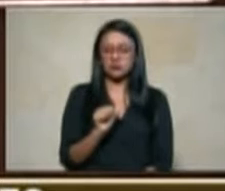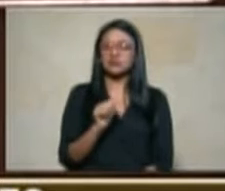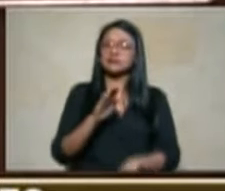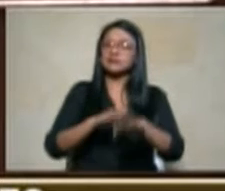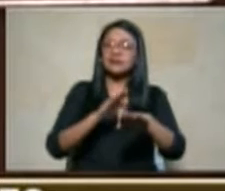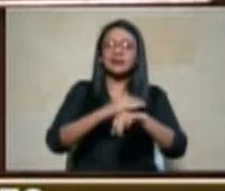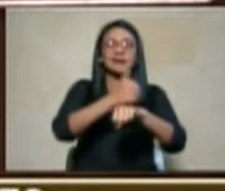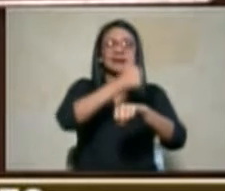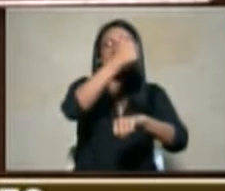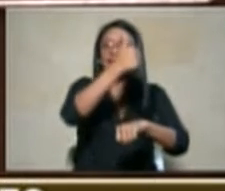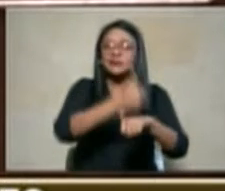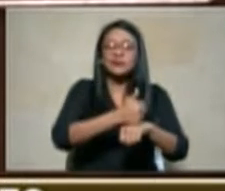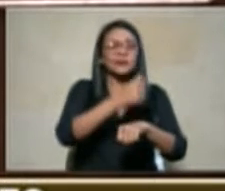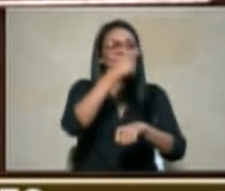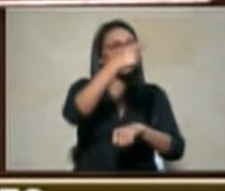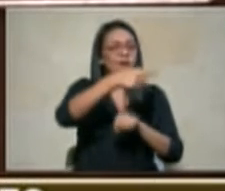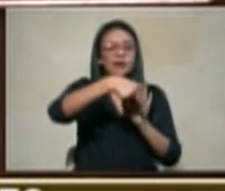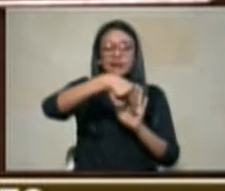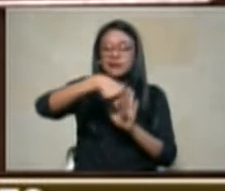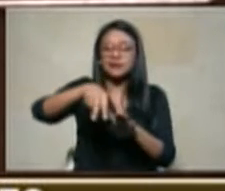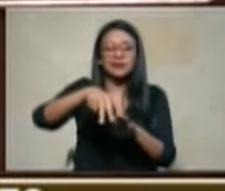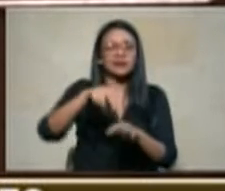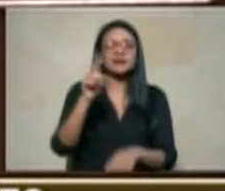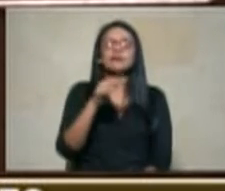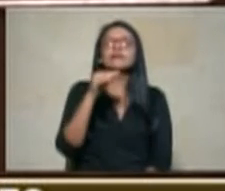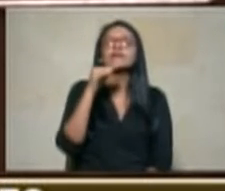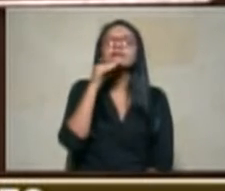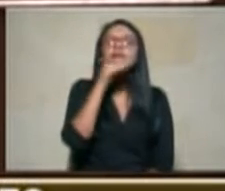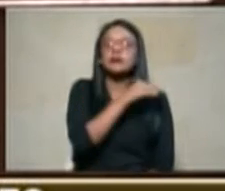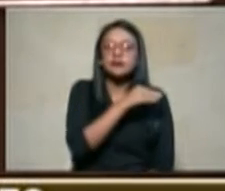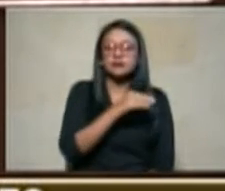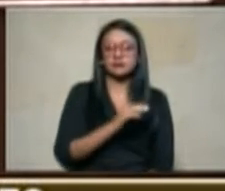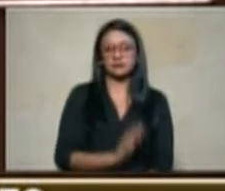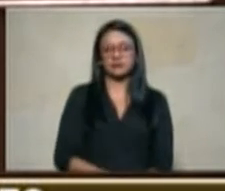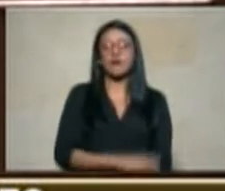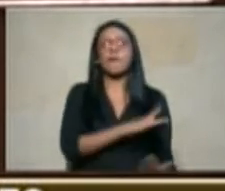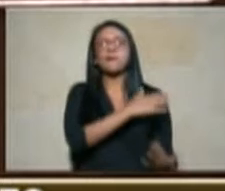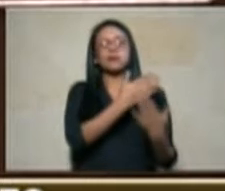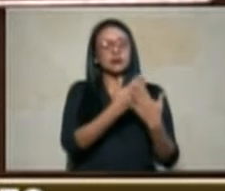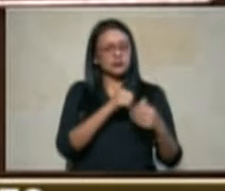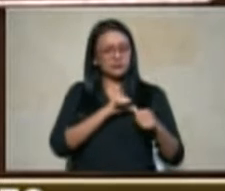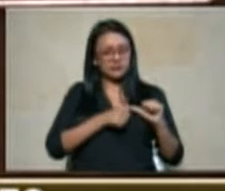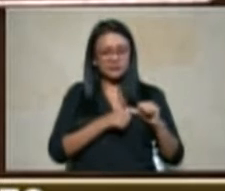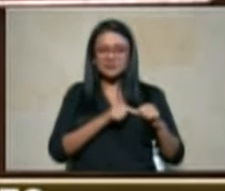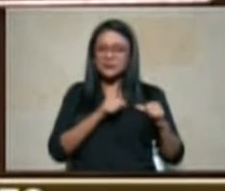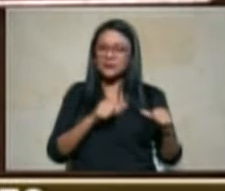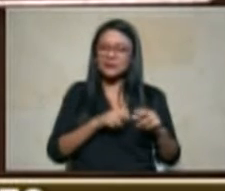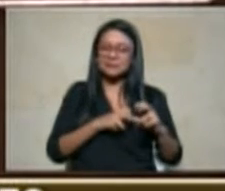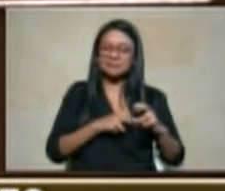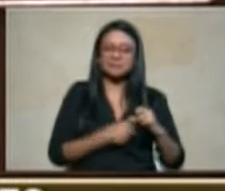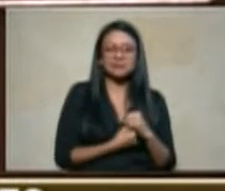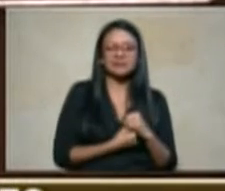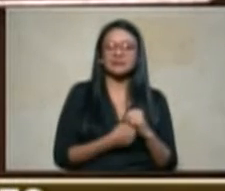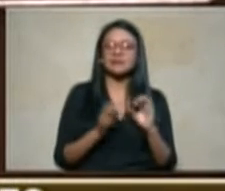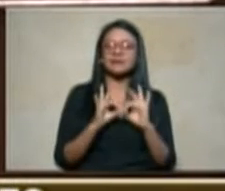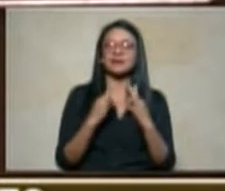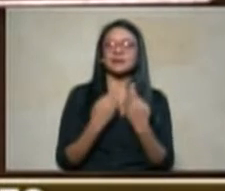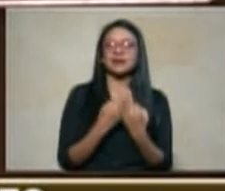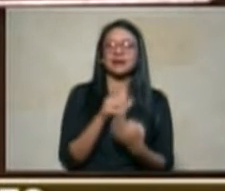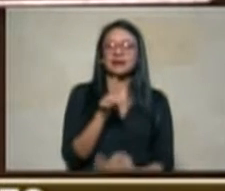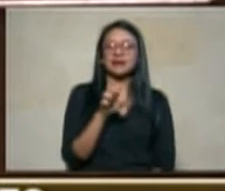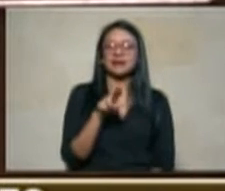señor director, no hubo desplazamiento en la Cotorrita. Es falso. Hoy tengo el corazón desgarrado porque la familia Serna se fue